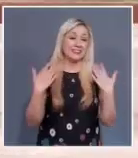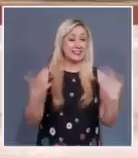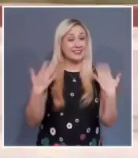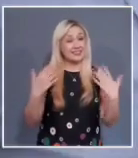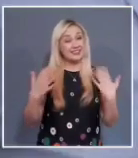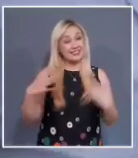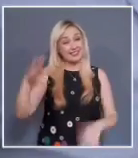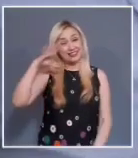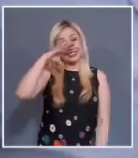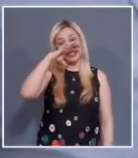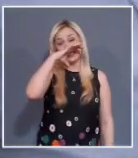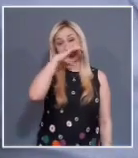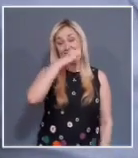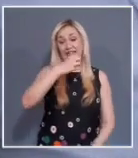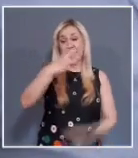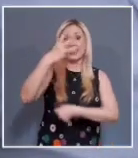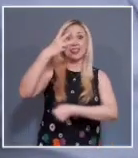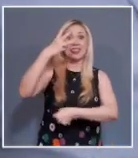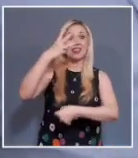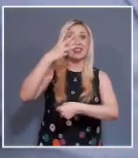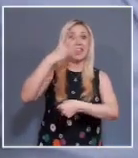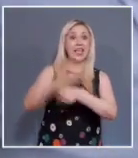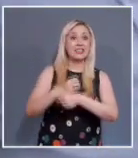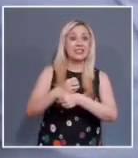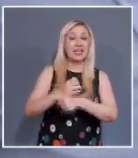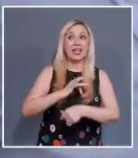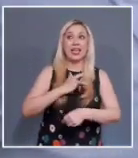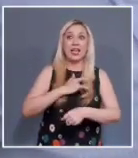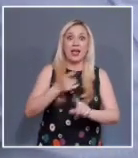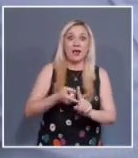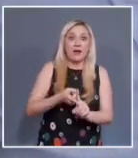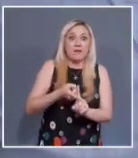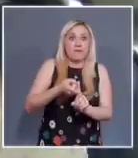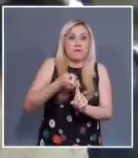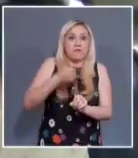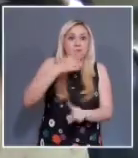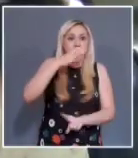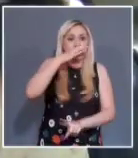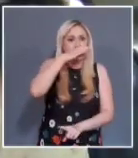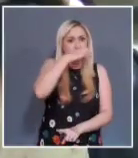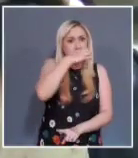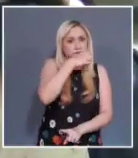tercera ola de calor en el país que afecta con mayor intensidad a